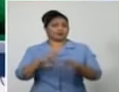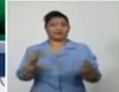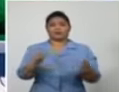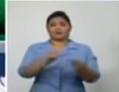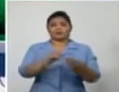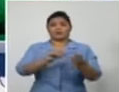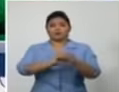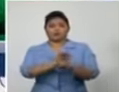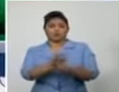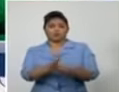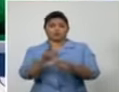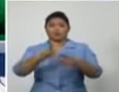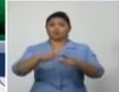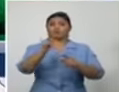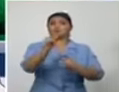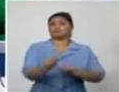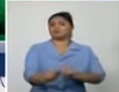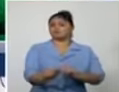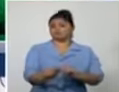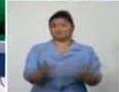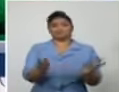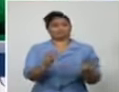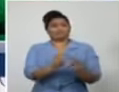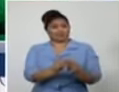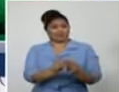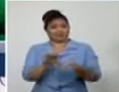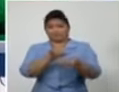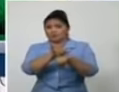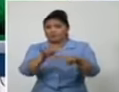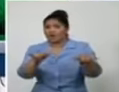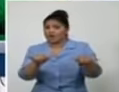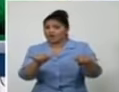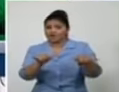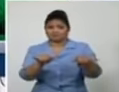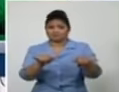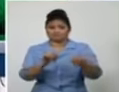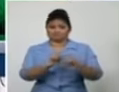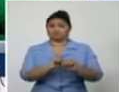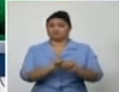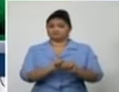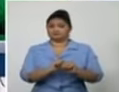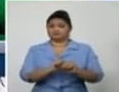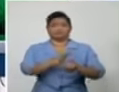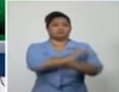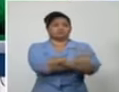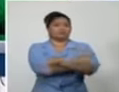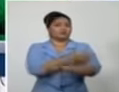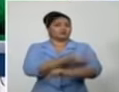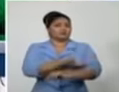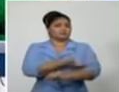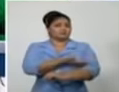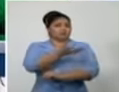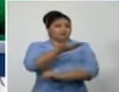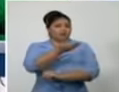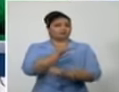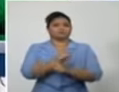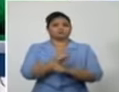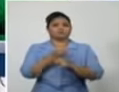ya diagnosticado, con antecedentes de hipertensión arterial y epilepsia,